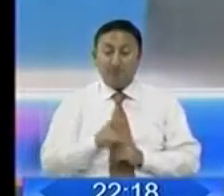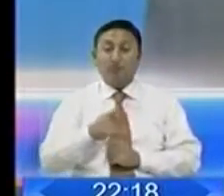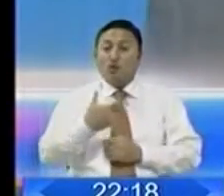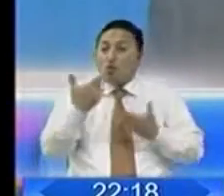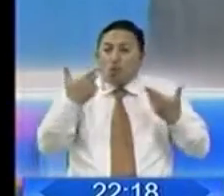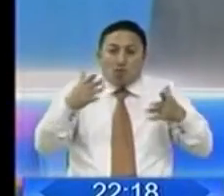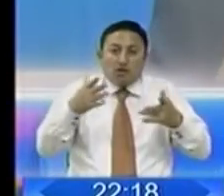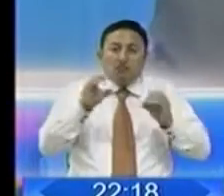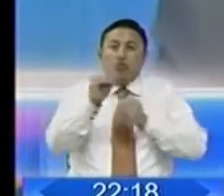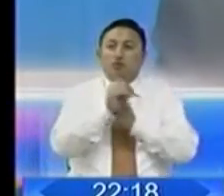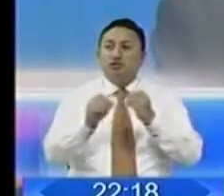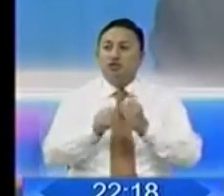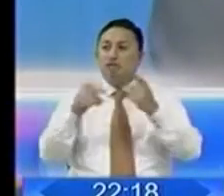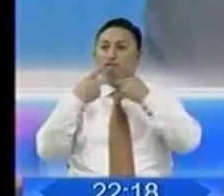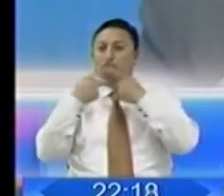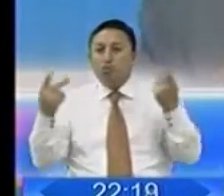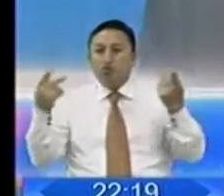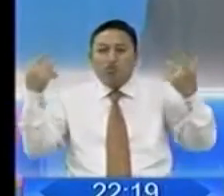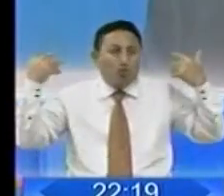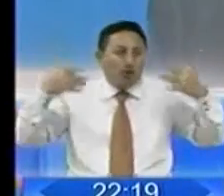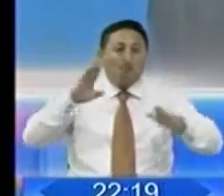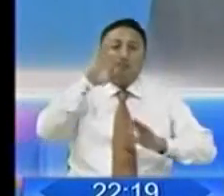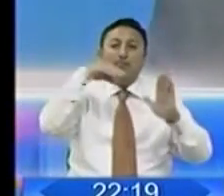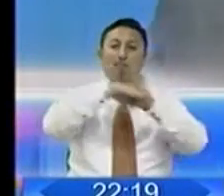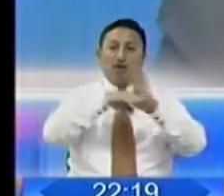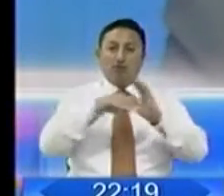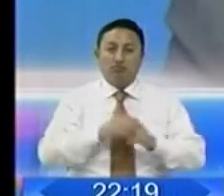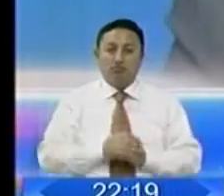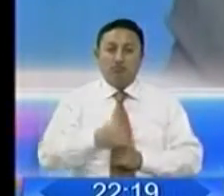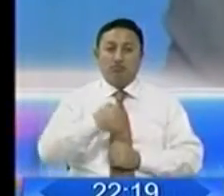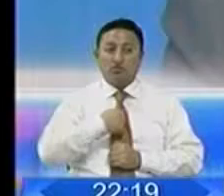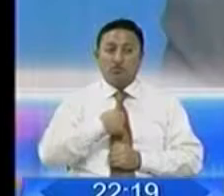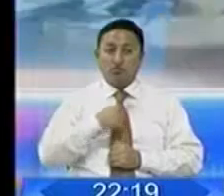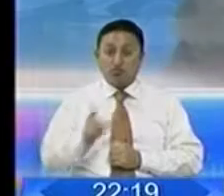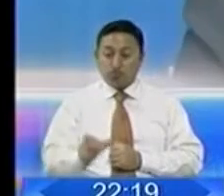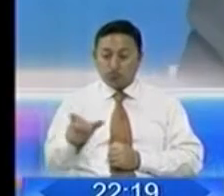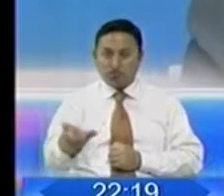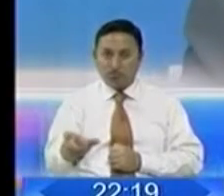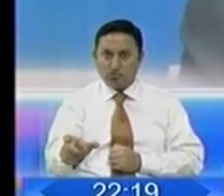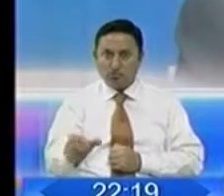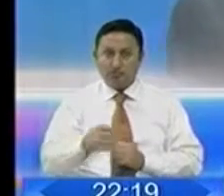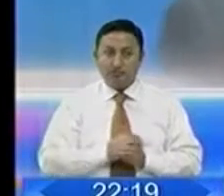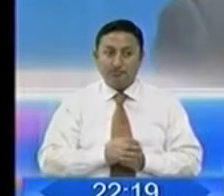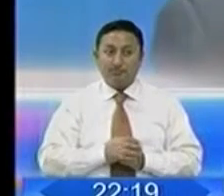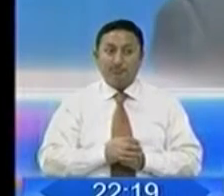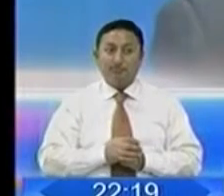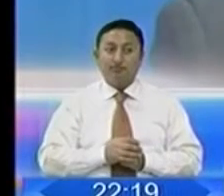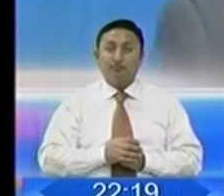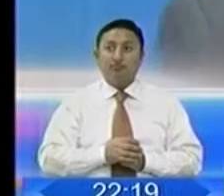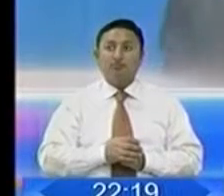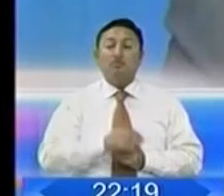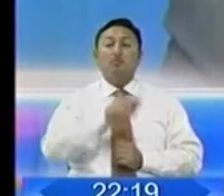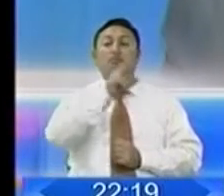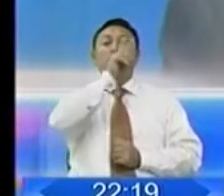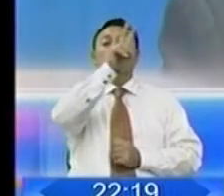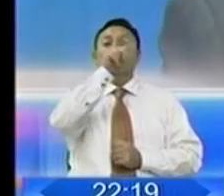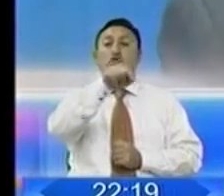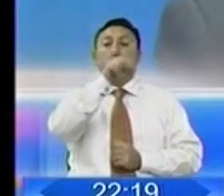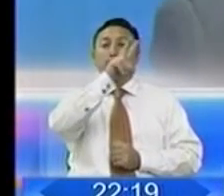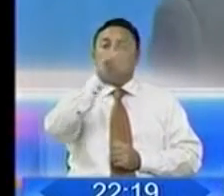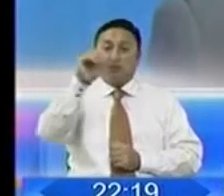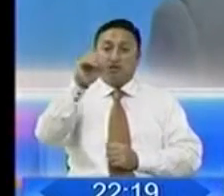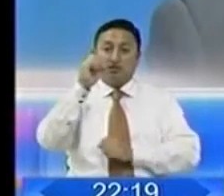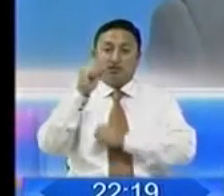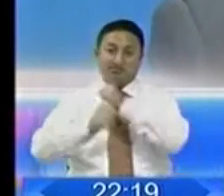oficina pública o a algún lugar o a algún banco, ya no tiene que entregar la cédula. Al primer trimestre del 2020 se publicará, ya